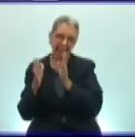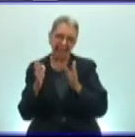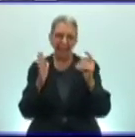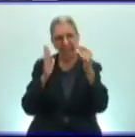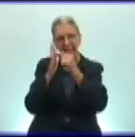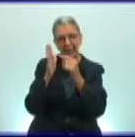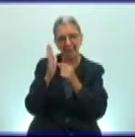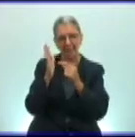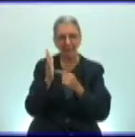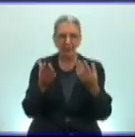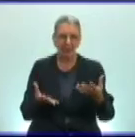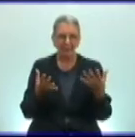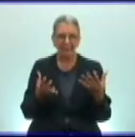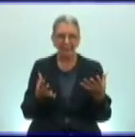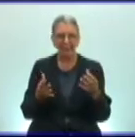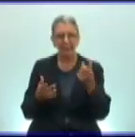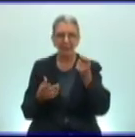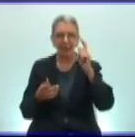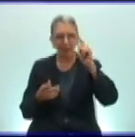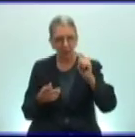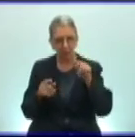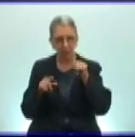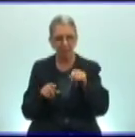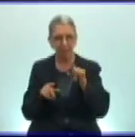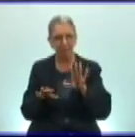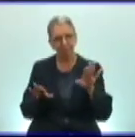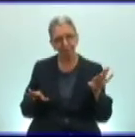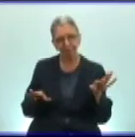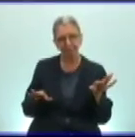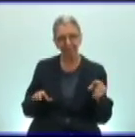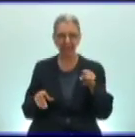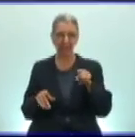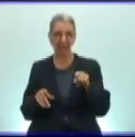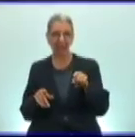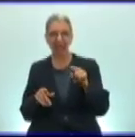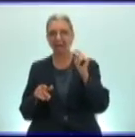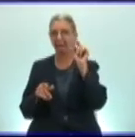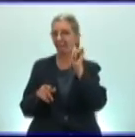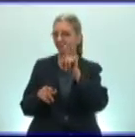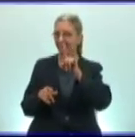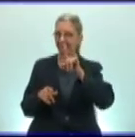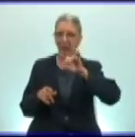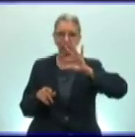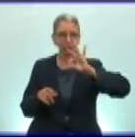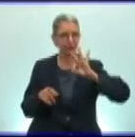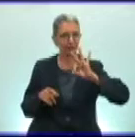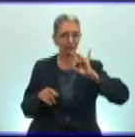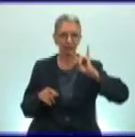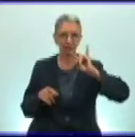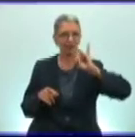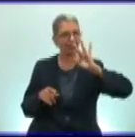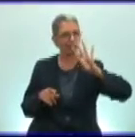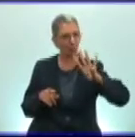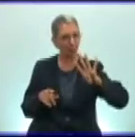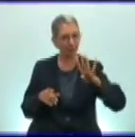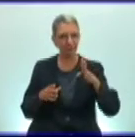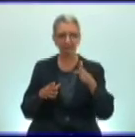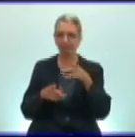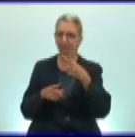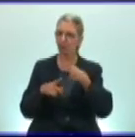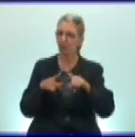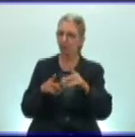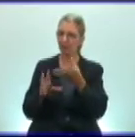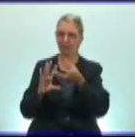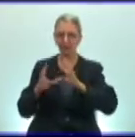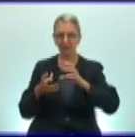de sus pesos atómicos. Pero Newlands no se quedó atrás, ya que en 1864 publicó su versión de la tabla periódica y propuso